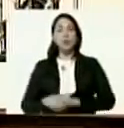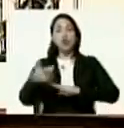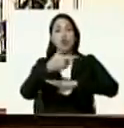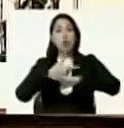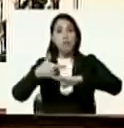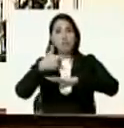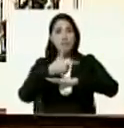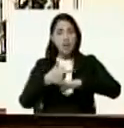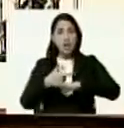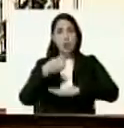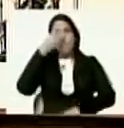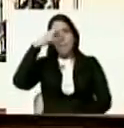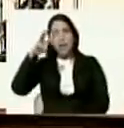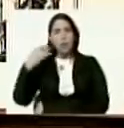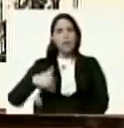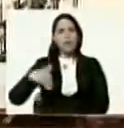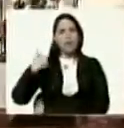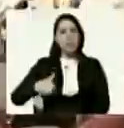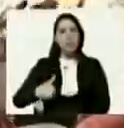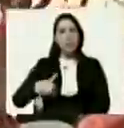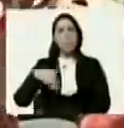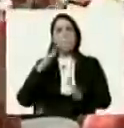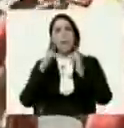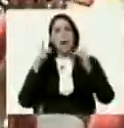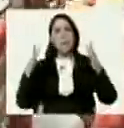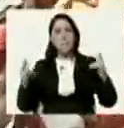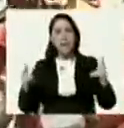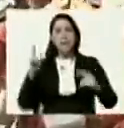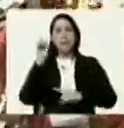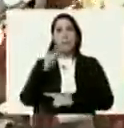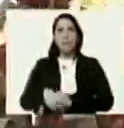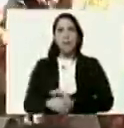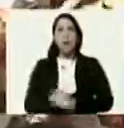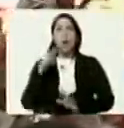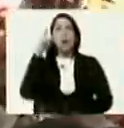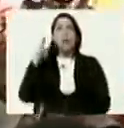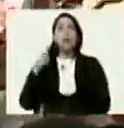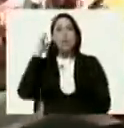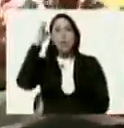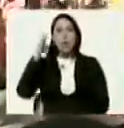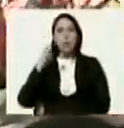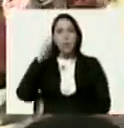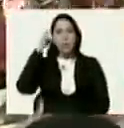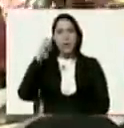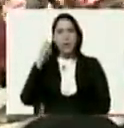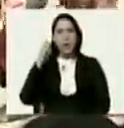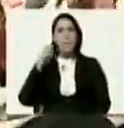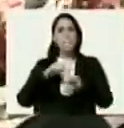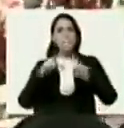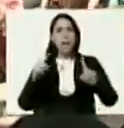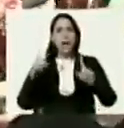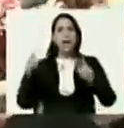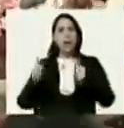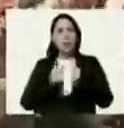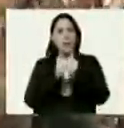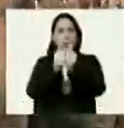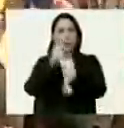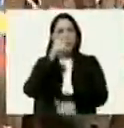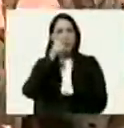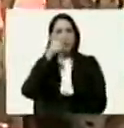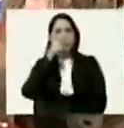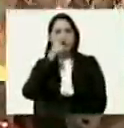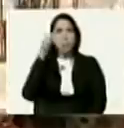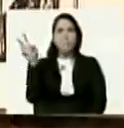de México, Argentina, Panamá, así como también la Unión Europea, para que acompañen también